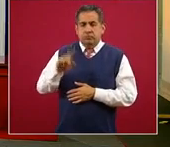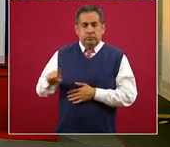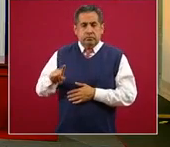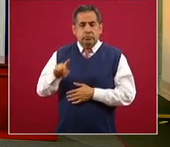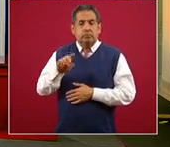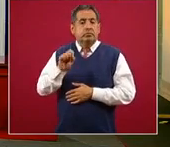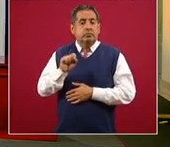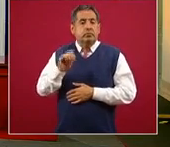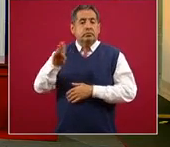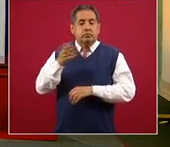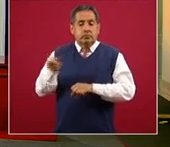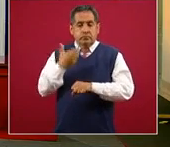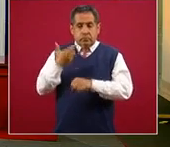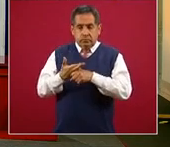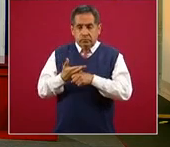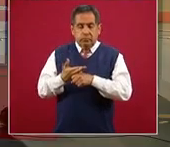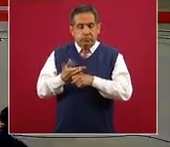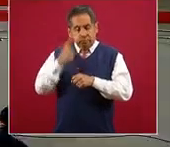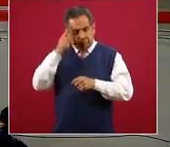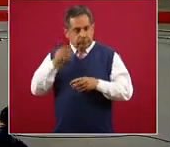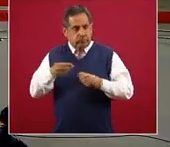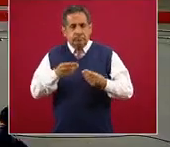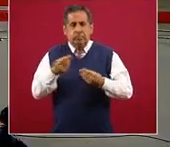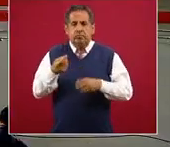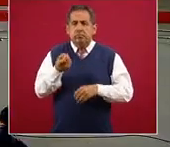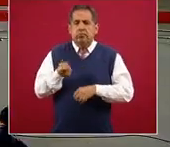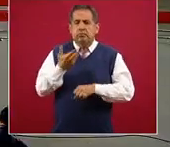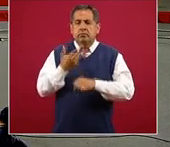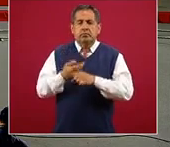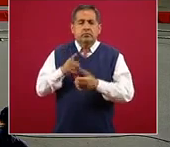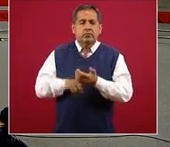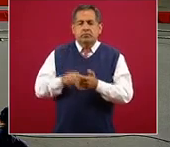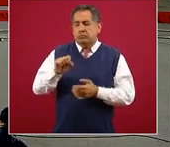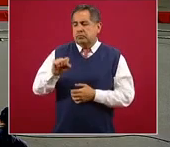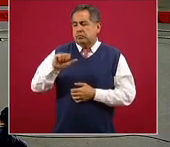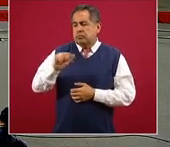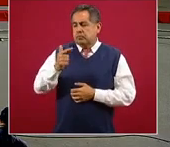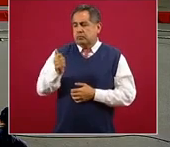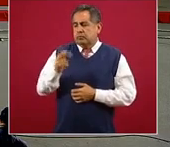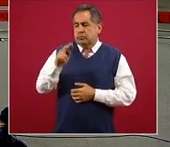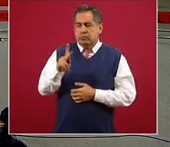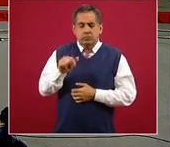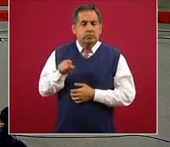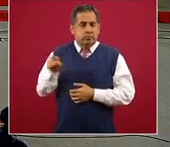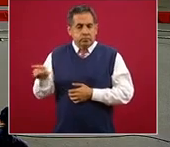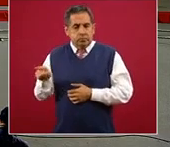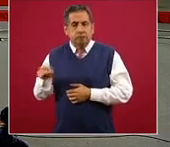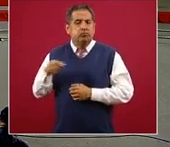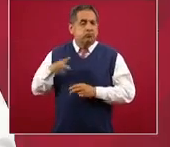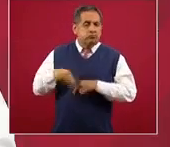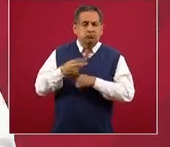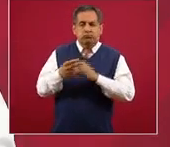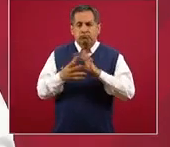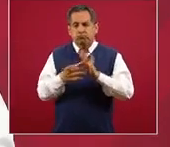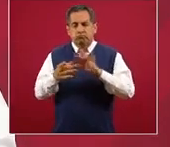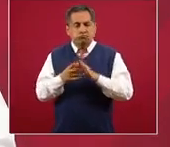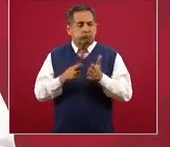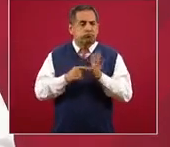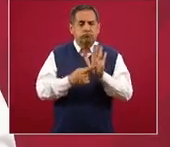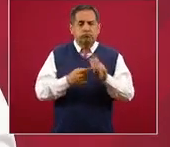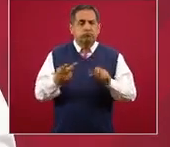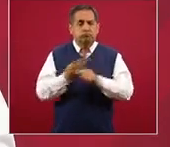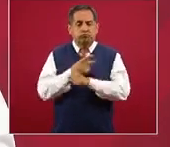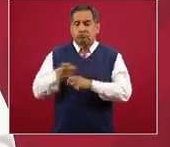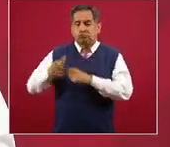subsecretario de Alimentación y Competitividad de la Secretaría de Agricultura y Desarrollo Rural, quien nos estará presentando, dado que él